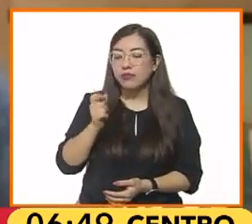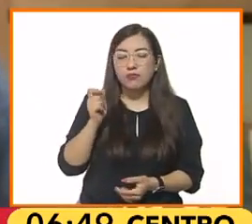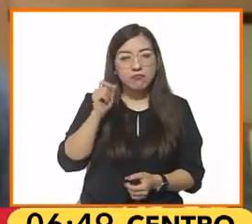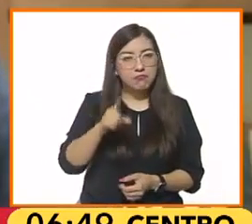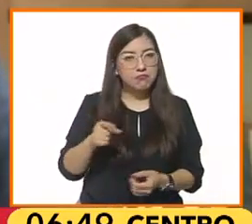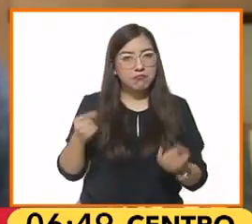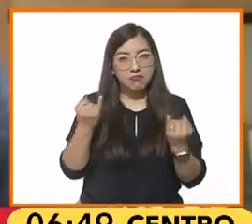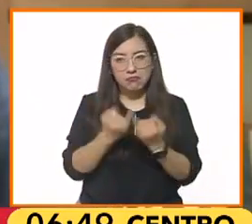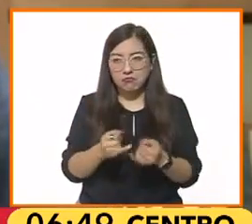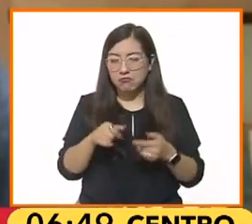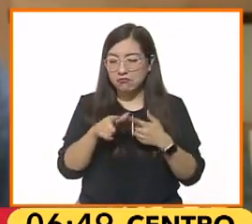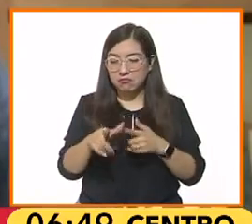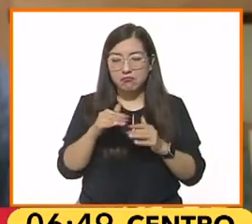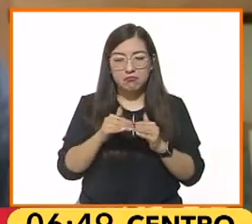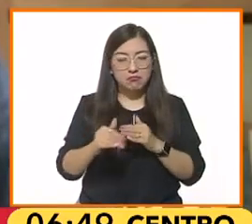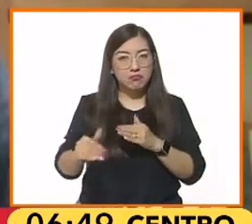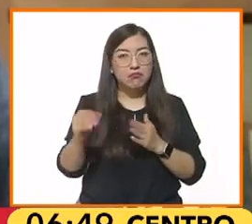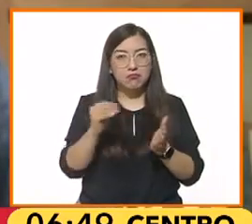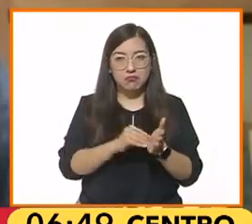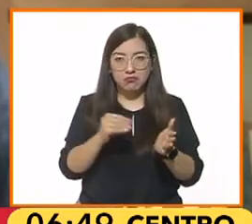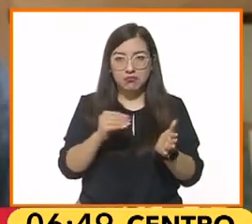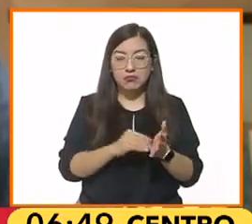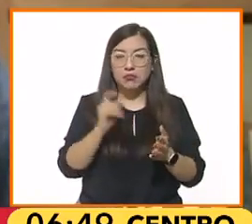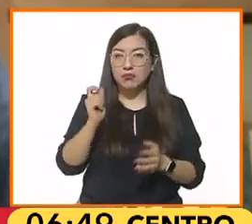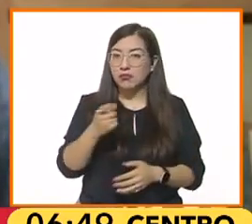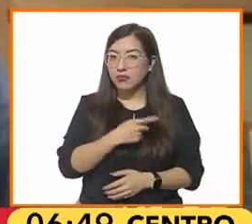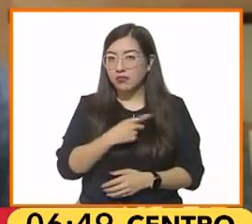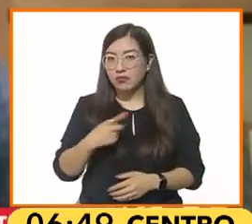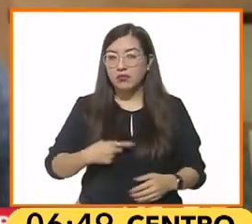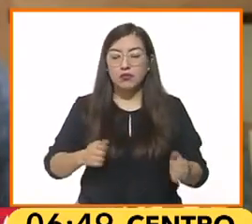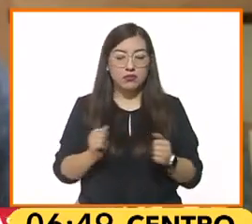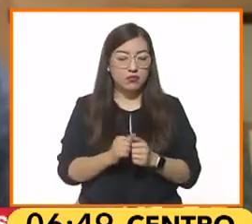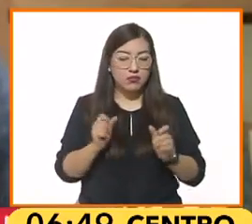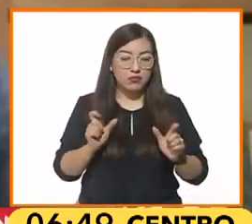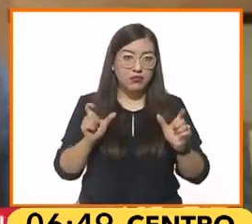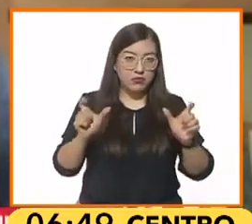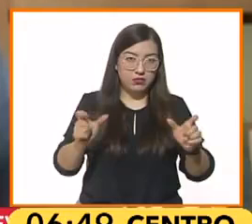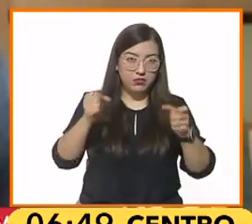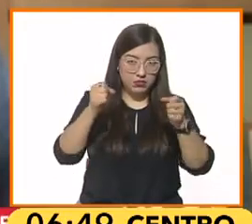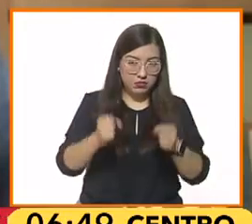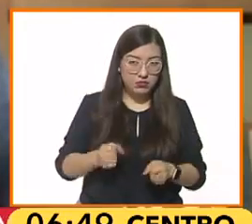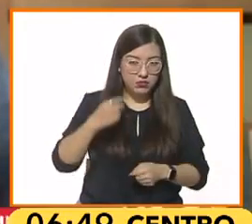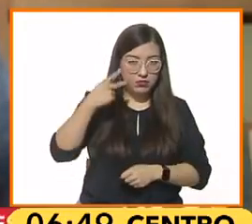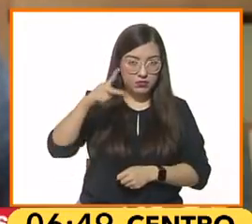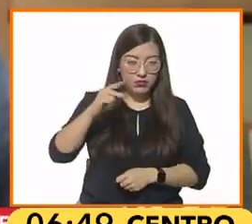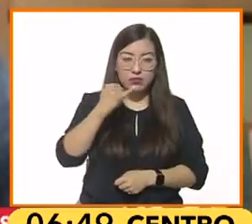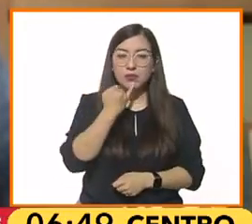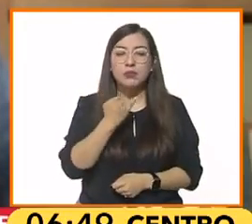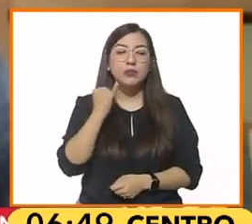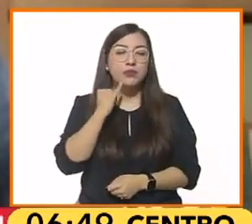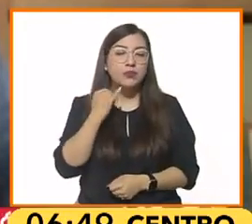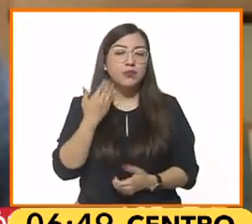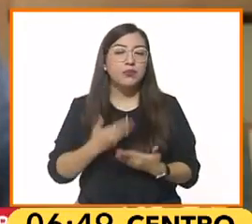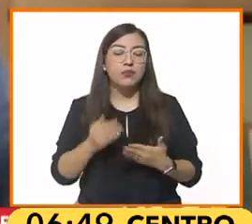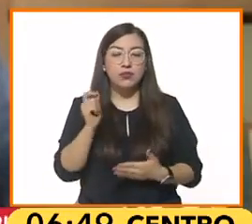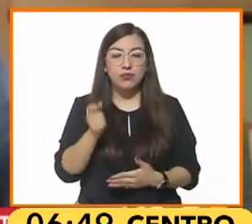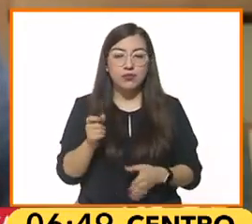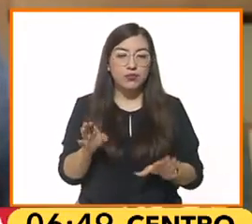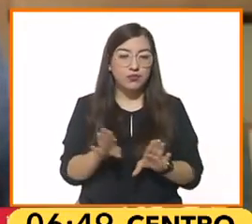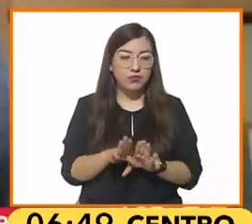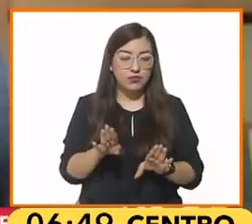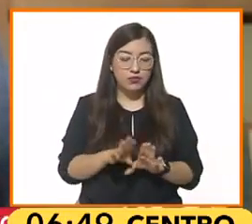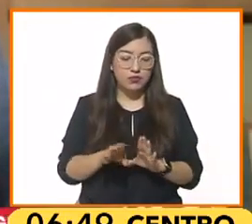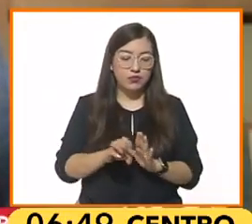¿no? El tono de mantener la seguridad del Estado de Israel. Ahora está la situación de, por